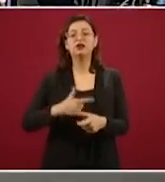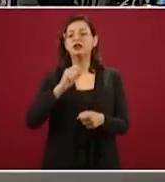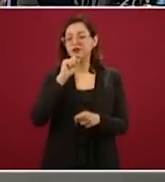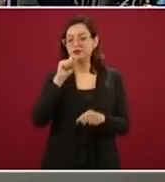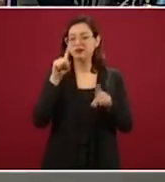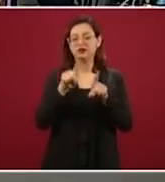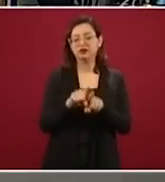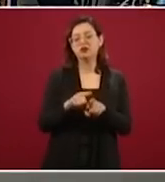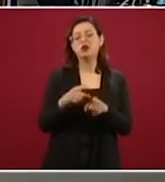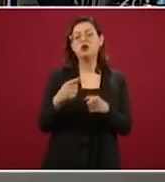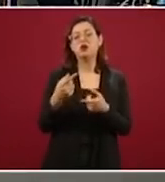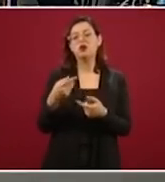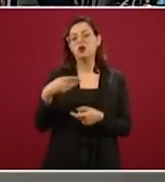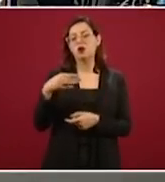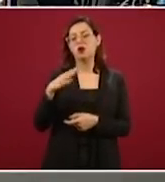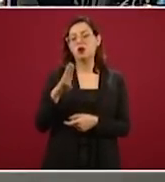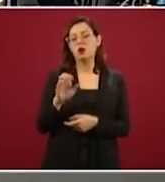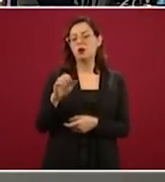Y de Bancomex.